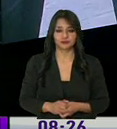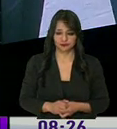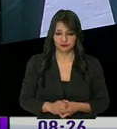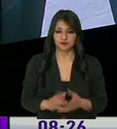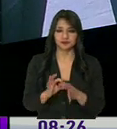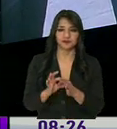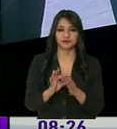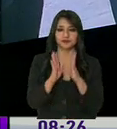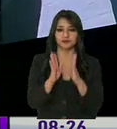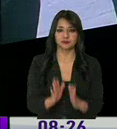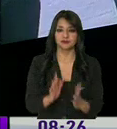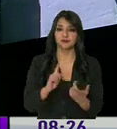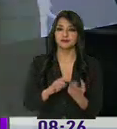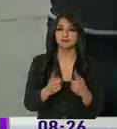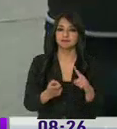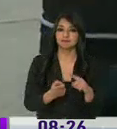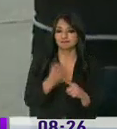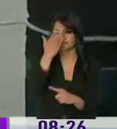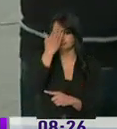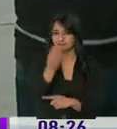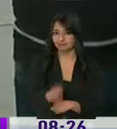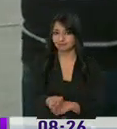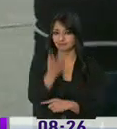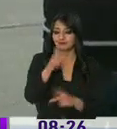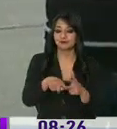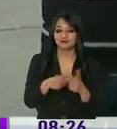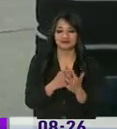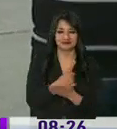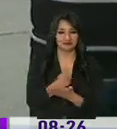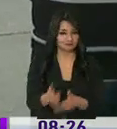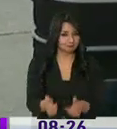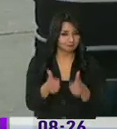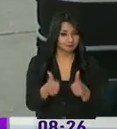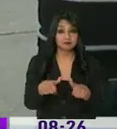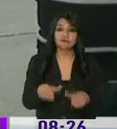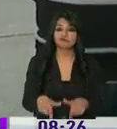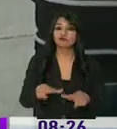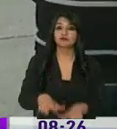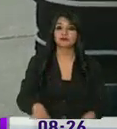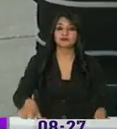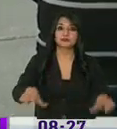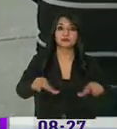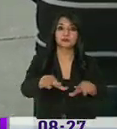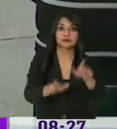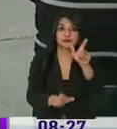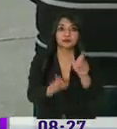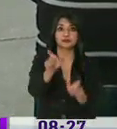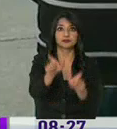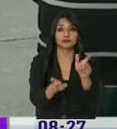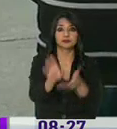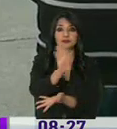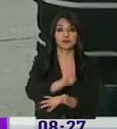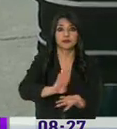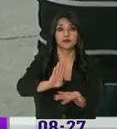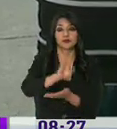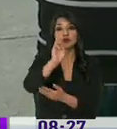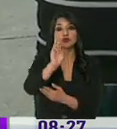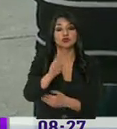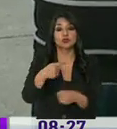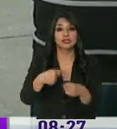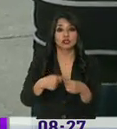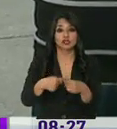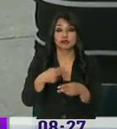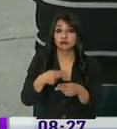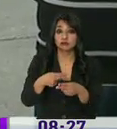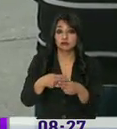Robert, amigos televidentes, de excelente inicio de semana para todos. Así es, nosotros ya nos encontramos con los moradores del sur de la capital,